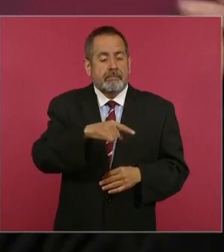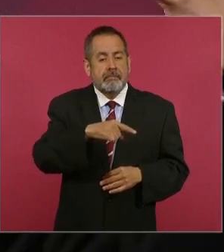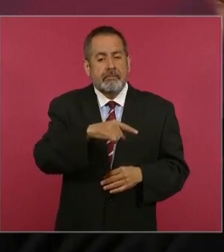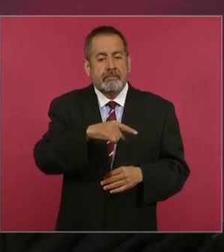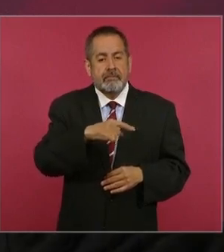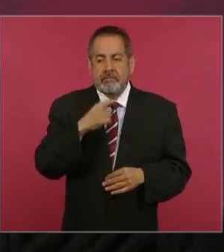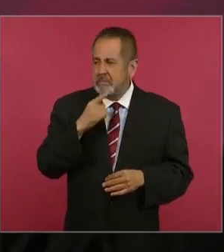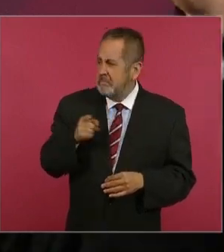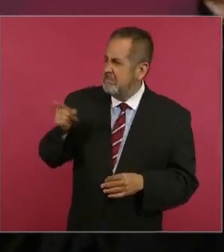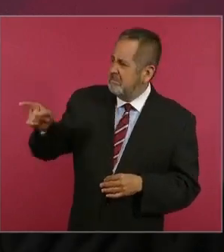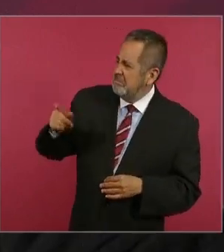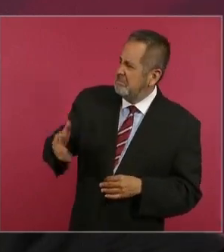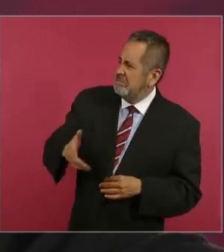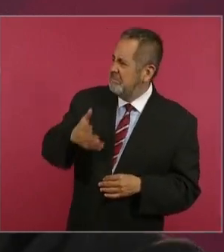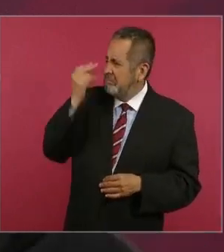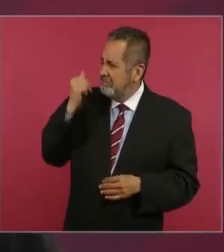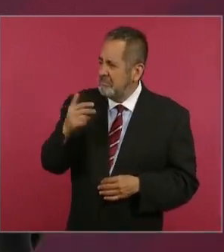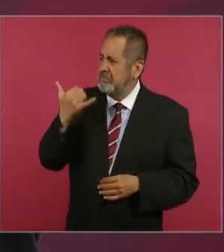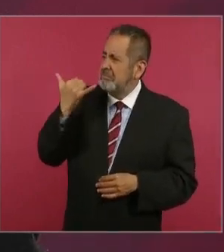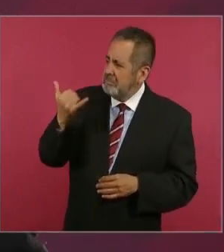incapacidad sino